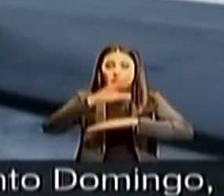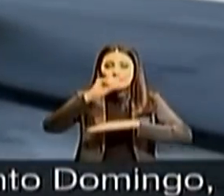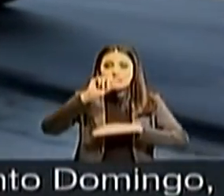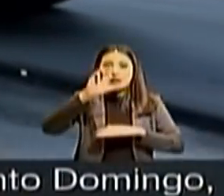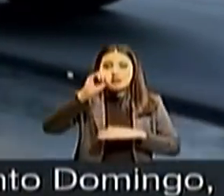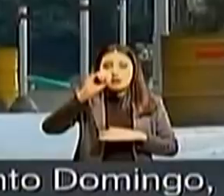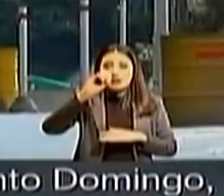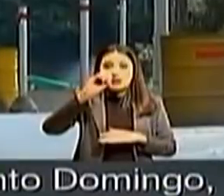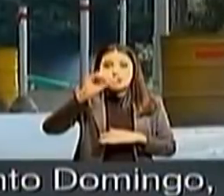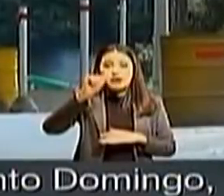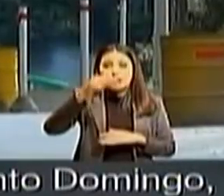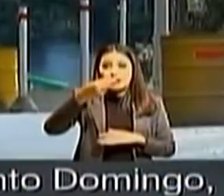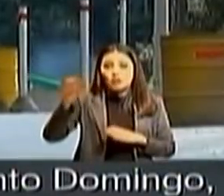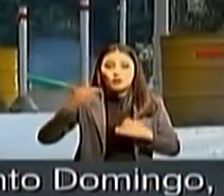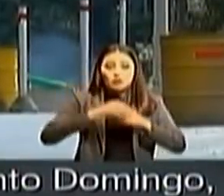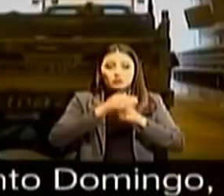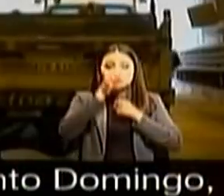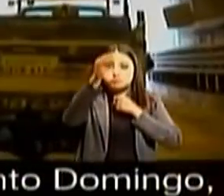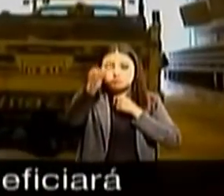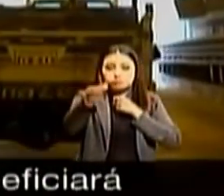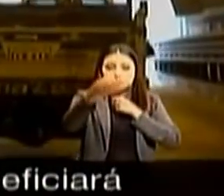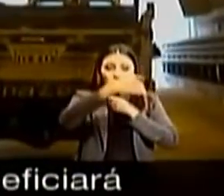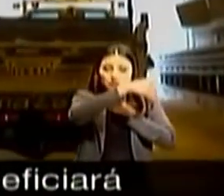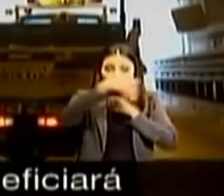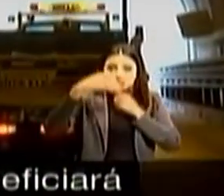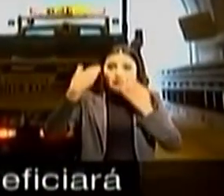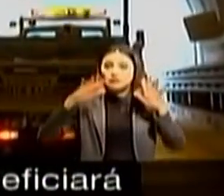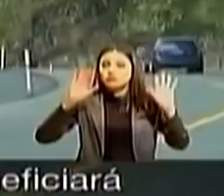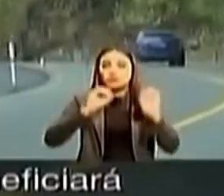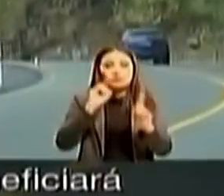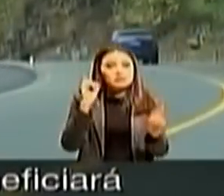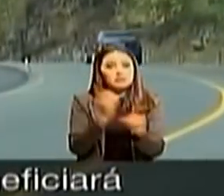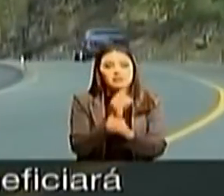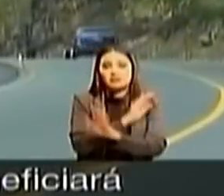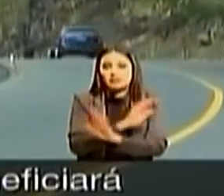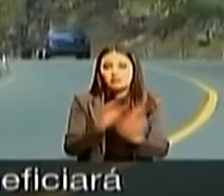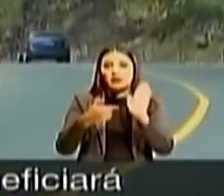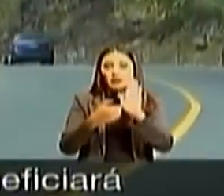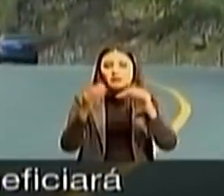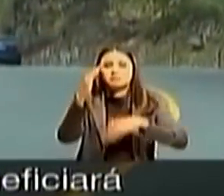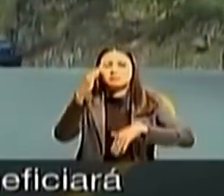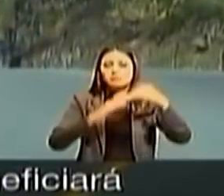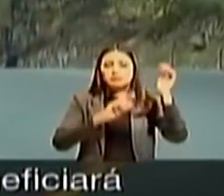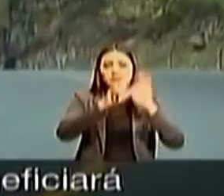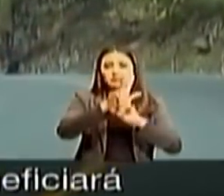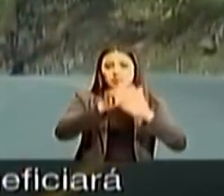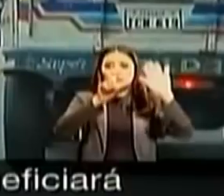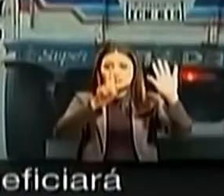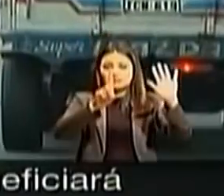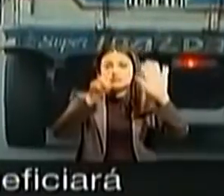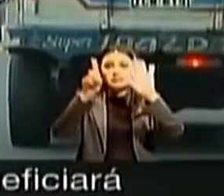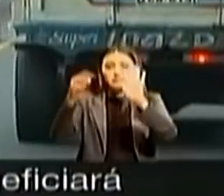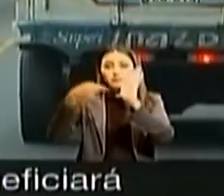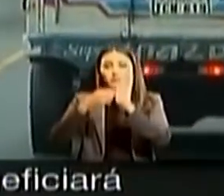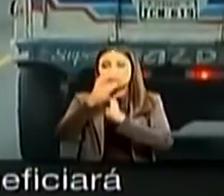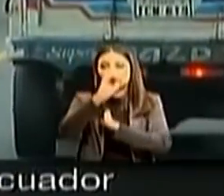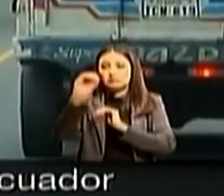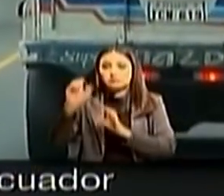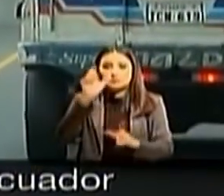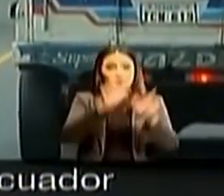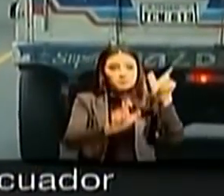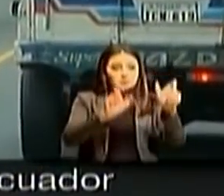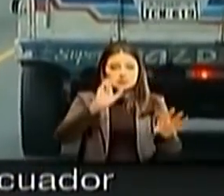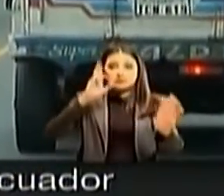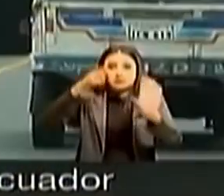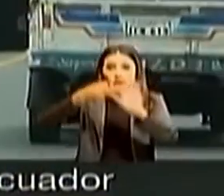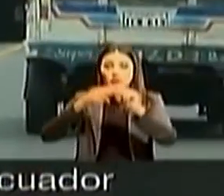Aloac-Santo Domingo en el tramo Unión del Toachi es una realidad. La obra de 15 kilómetros beneficiará a más de 366 mil habitantes.